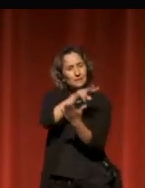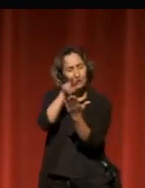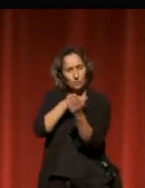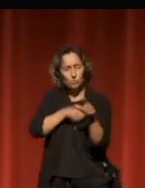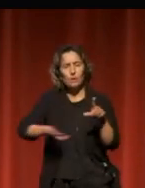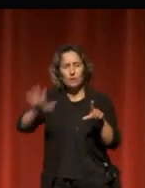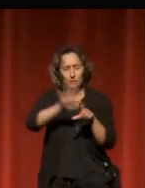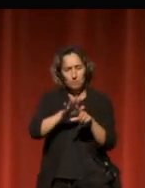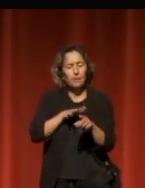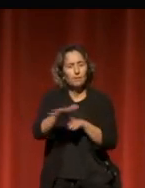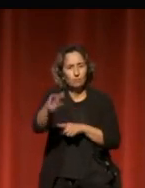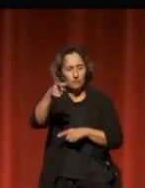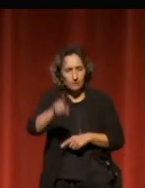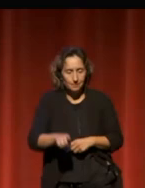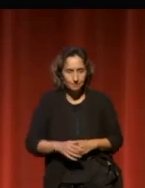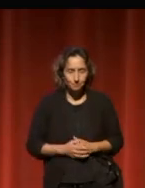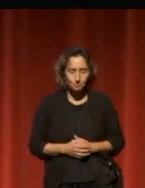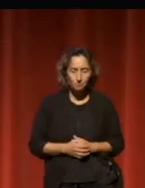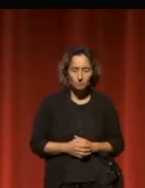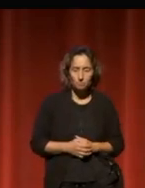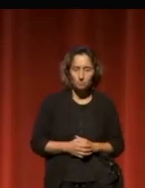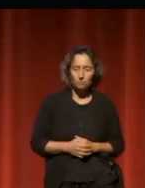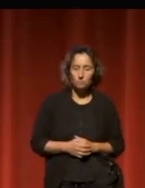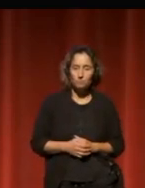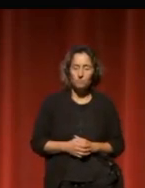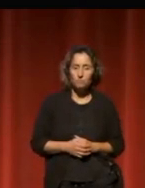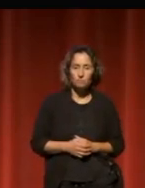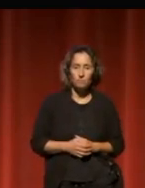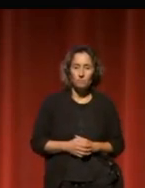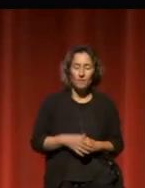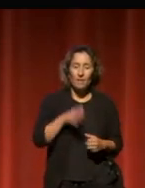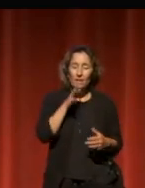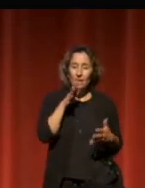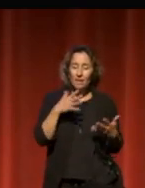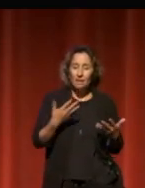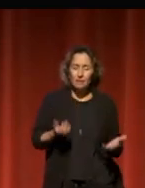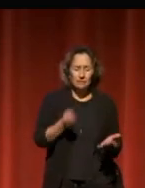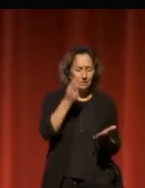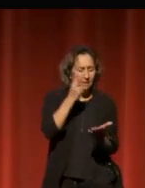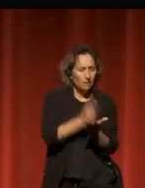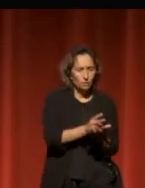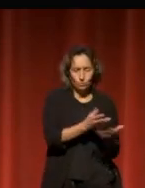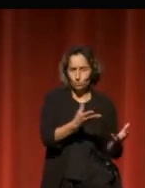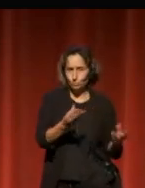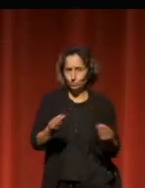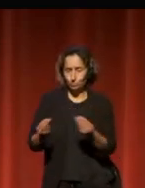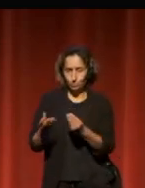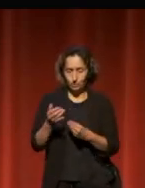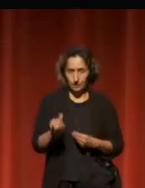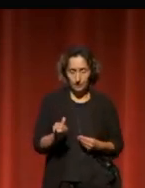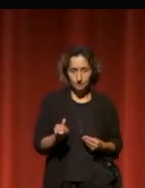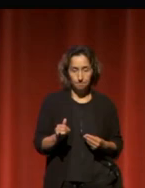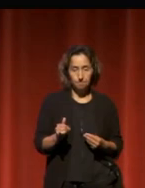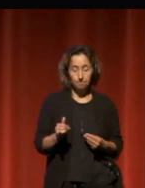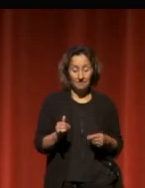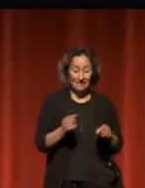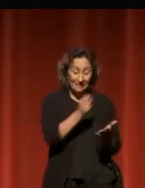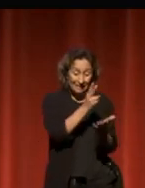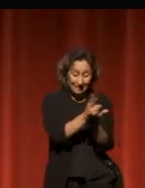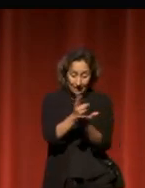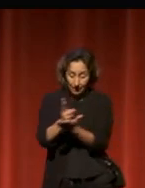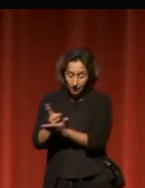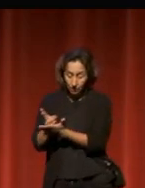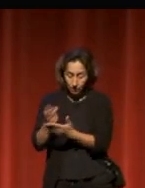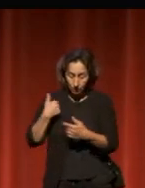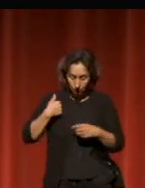España. En este momento son muchos los retos que tenemos planteados y nos obligan, de alguna manera, a revisar